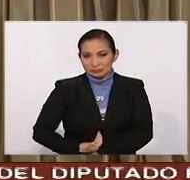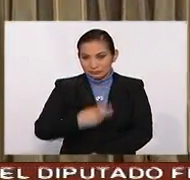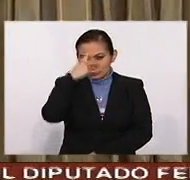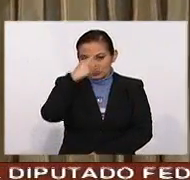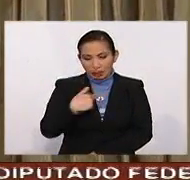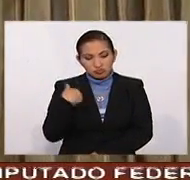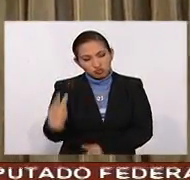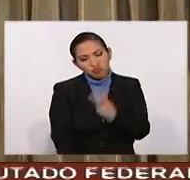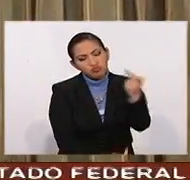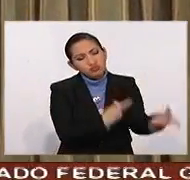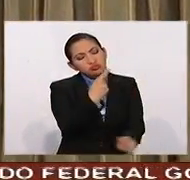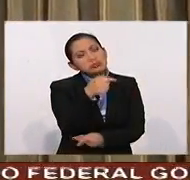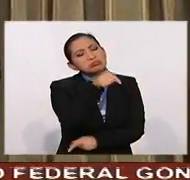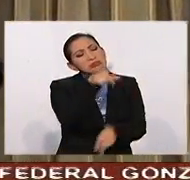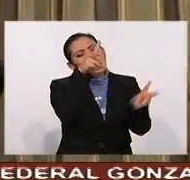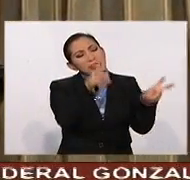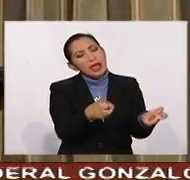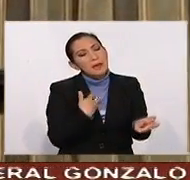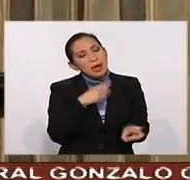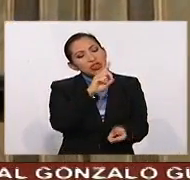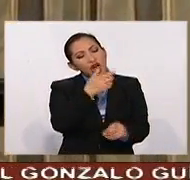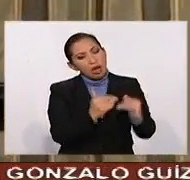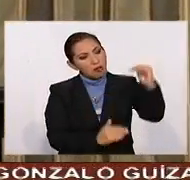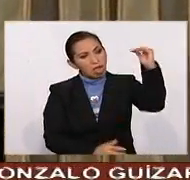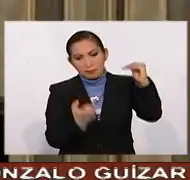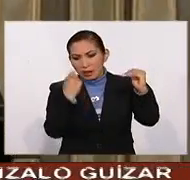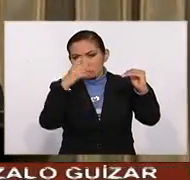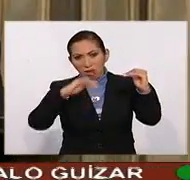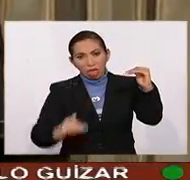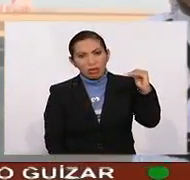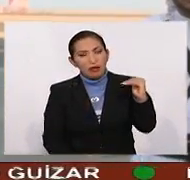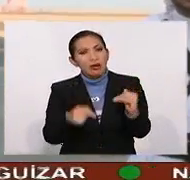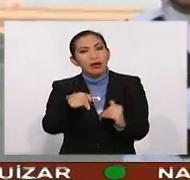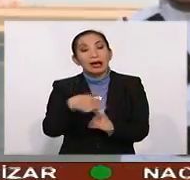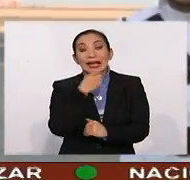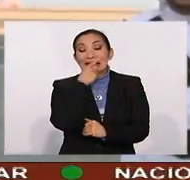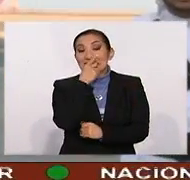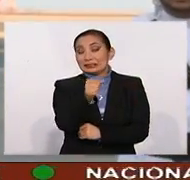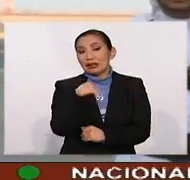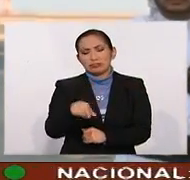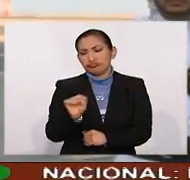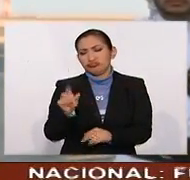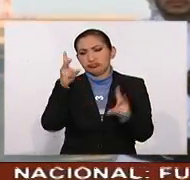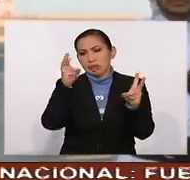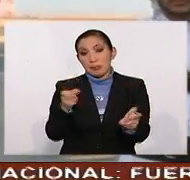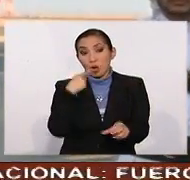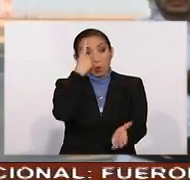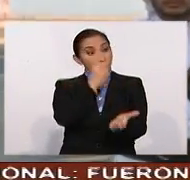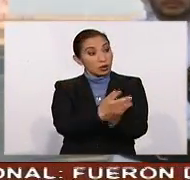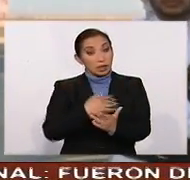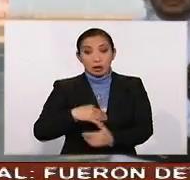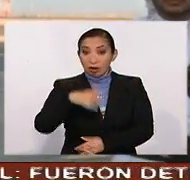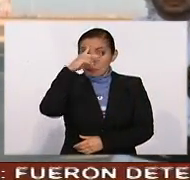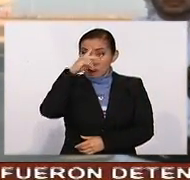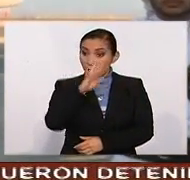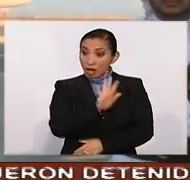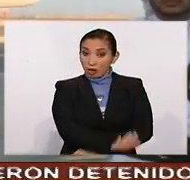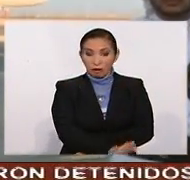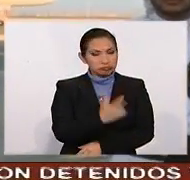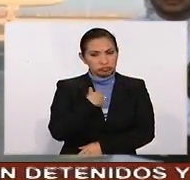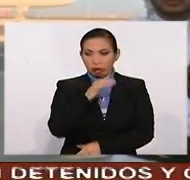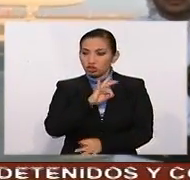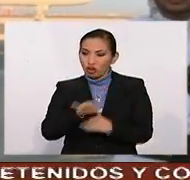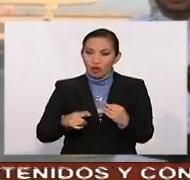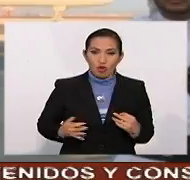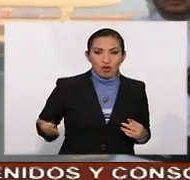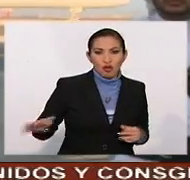fue cuestionado con respecto al tema del alza del dólar ante el peso mexicano. Afirmó que este no es un tema exclusivo de nuestra moneda y explicó que